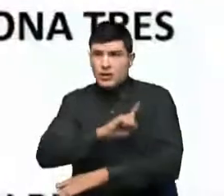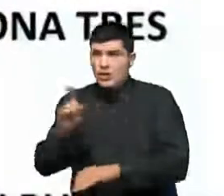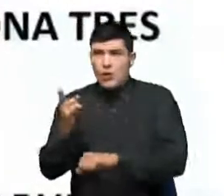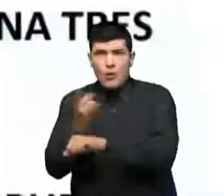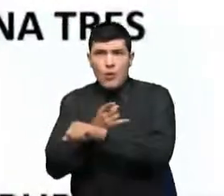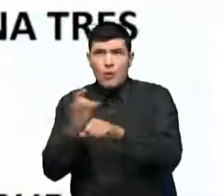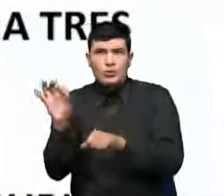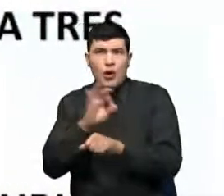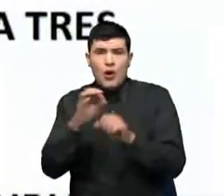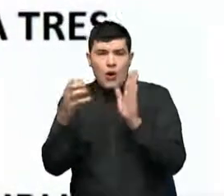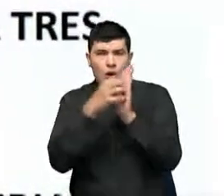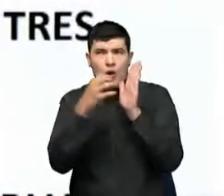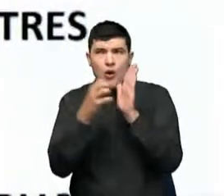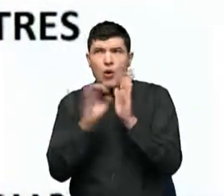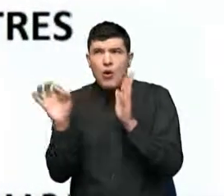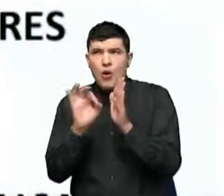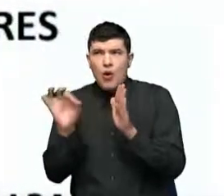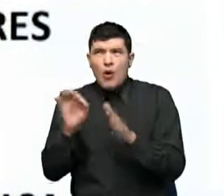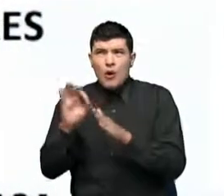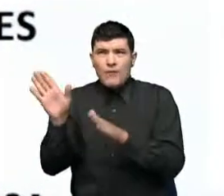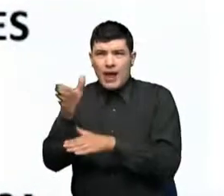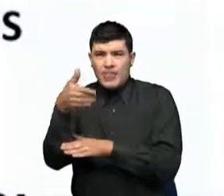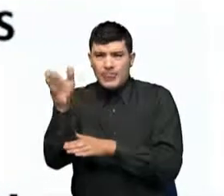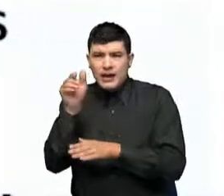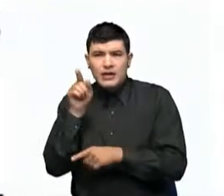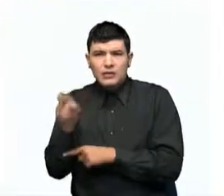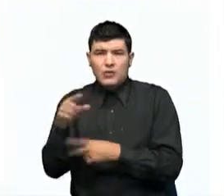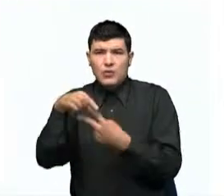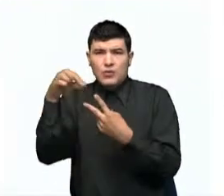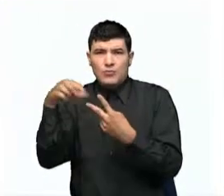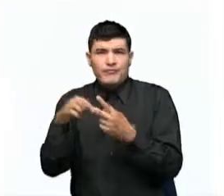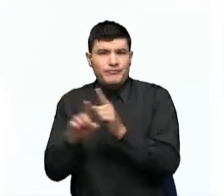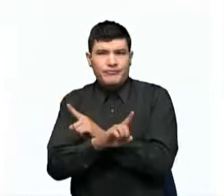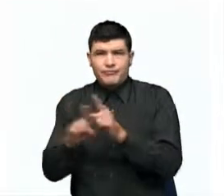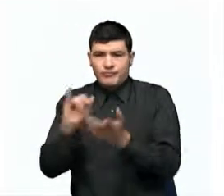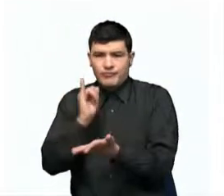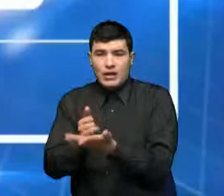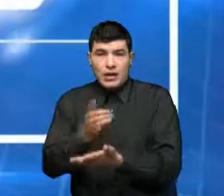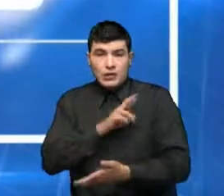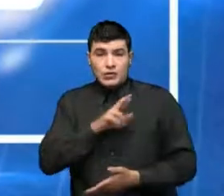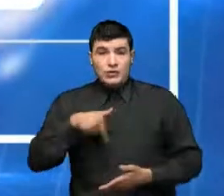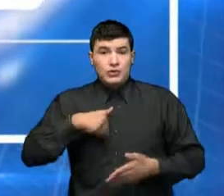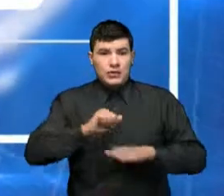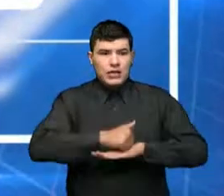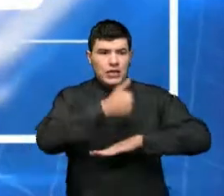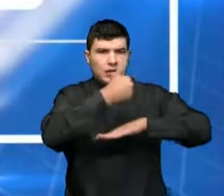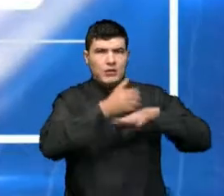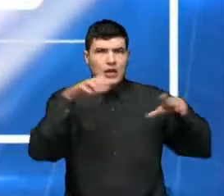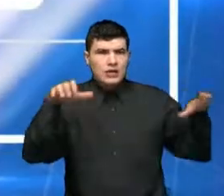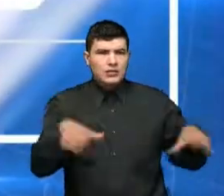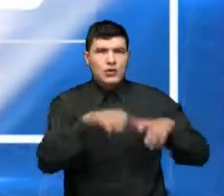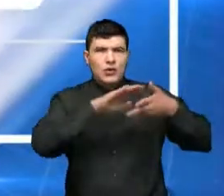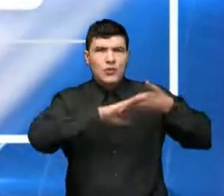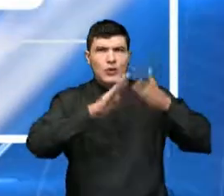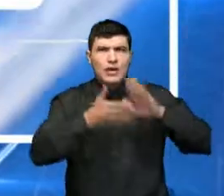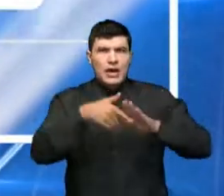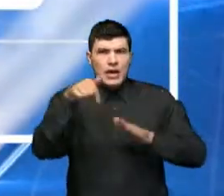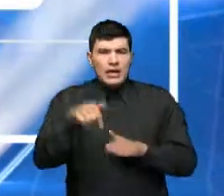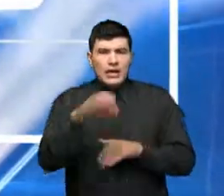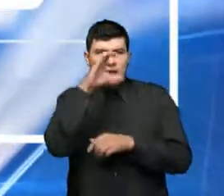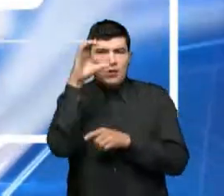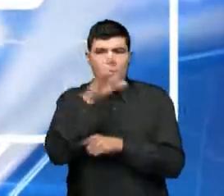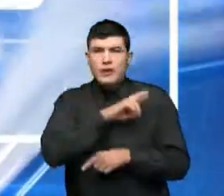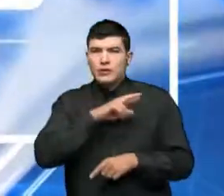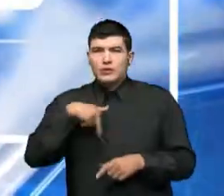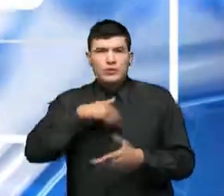escudo ni la bandera de esta confederación. Como máximo directores de la acción comunal en Colombia, no hemos